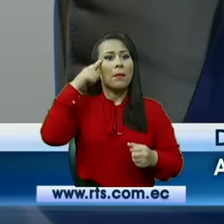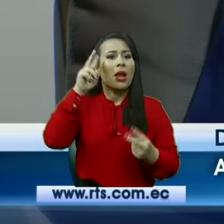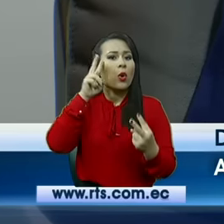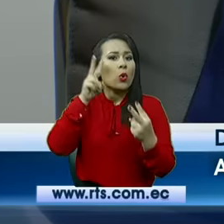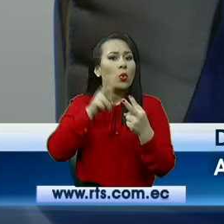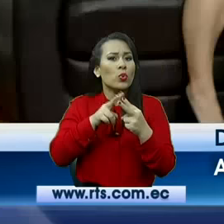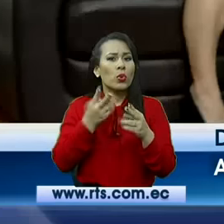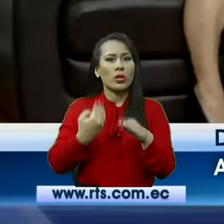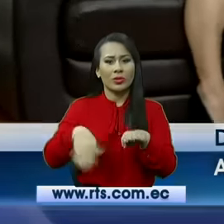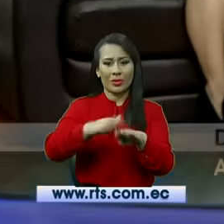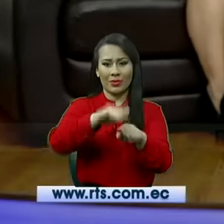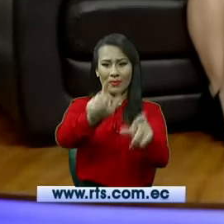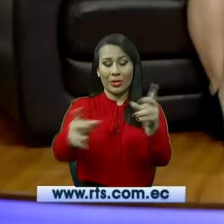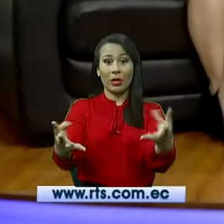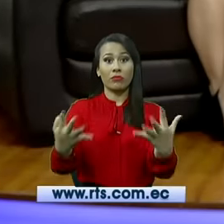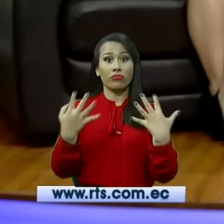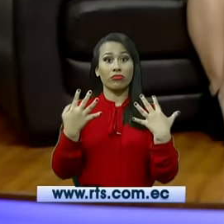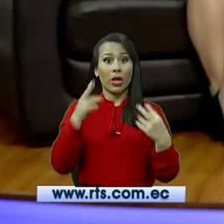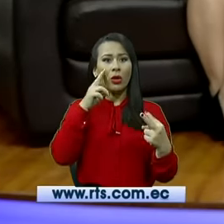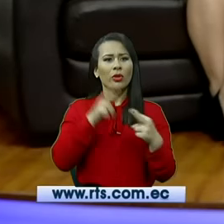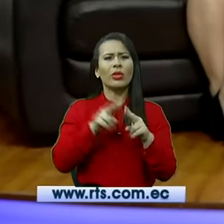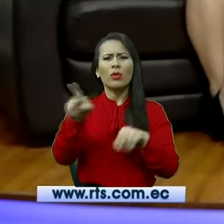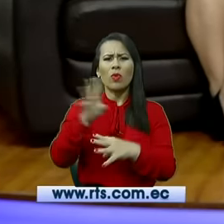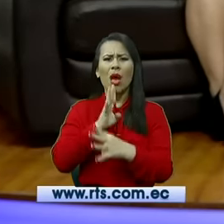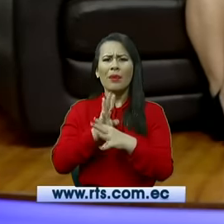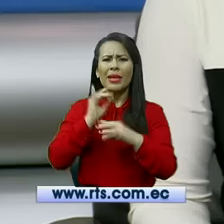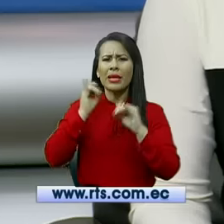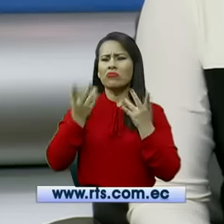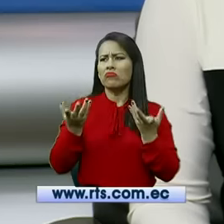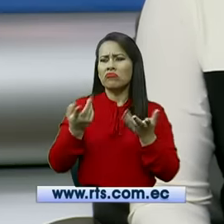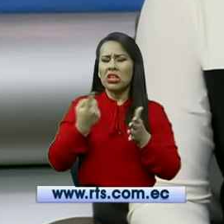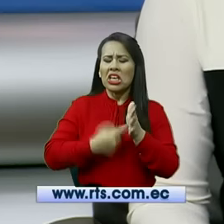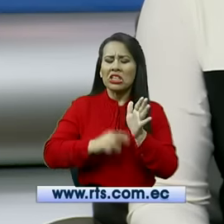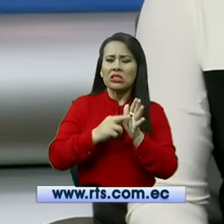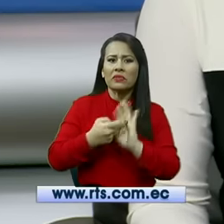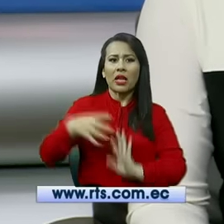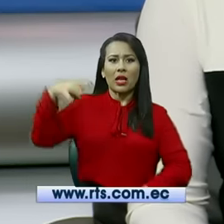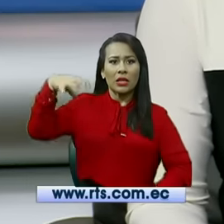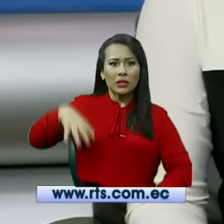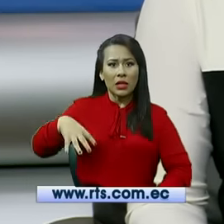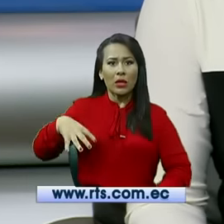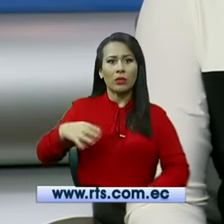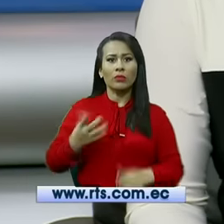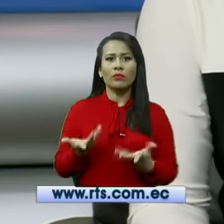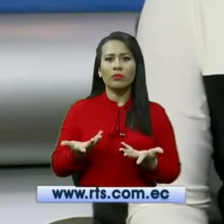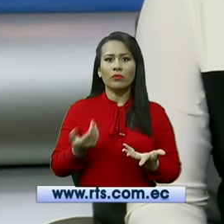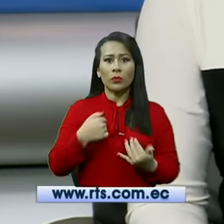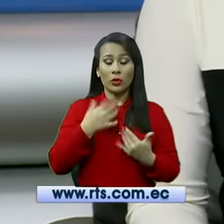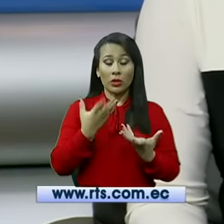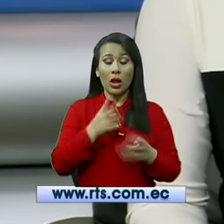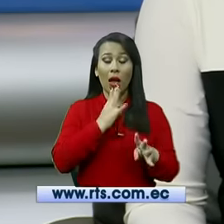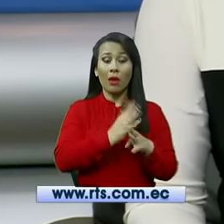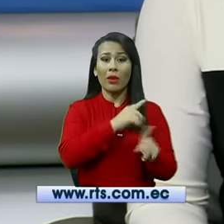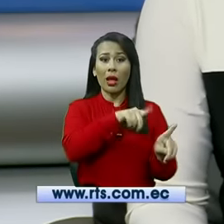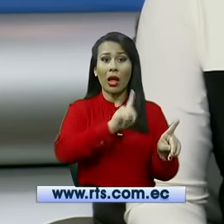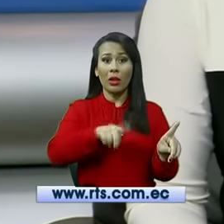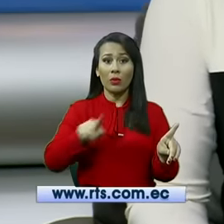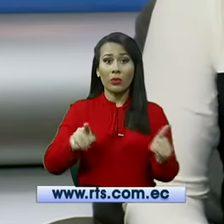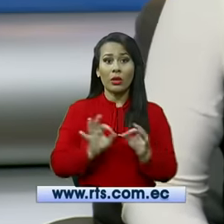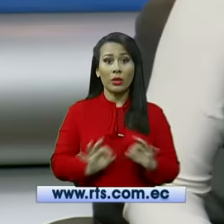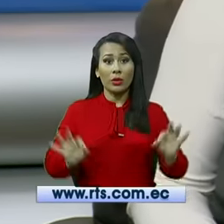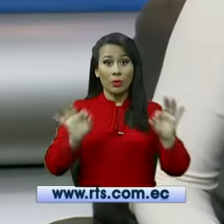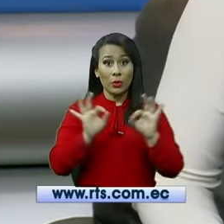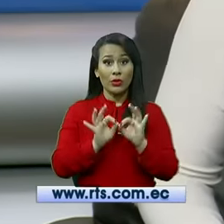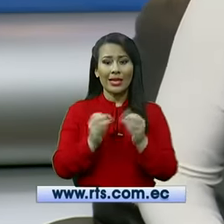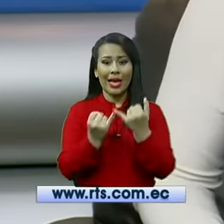hablemos de la parte de la institucionalidad del Estado ellos citaron algunos aspectos y yo quisiera destacar algunos la importancia